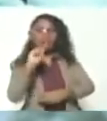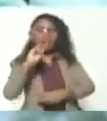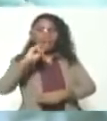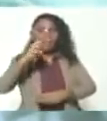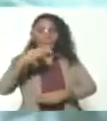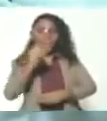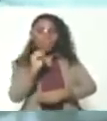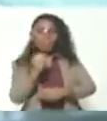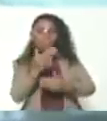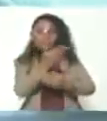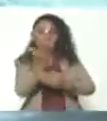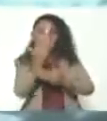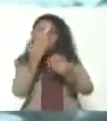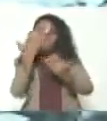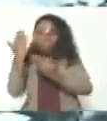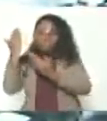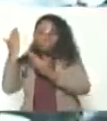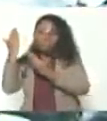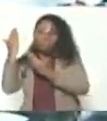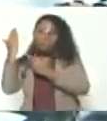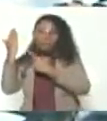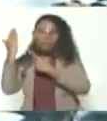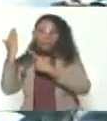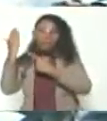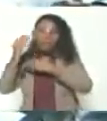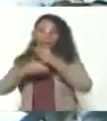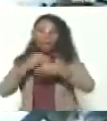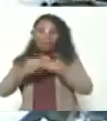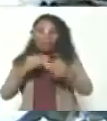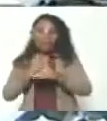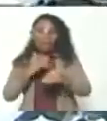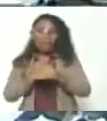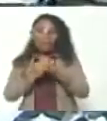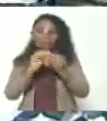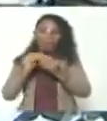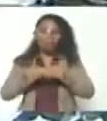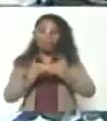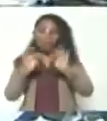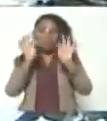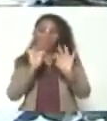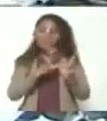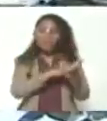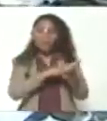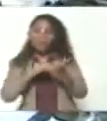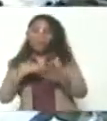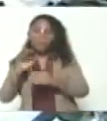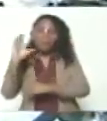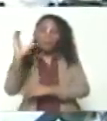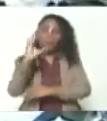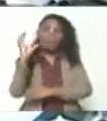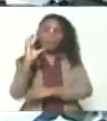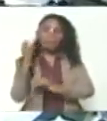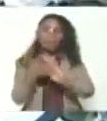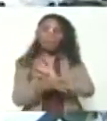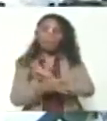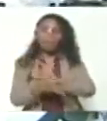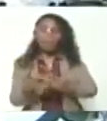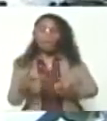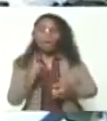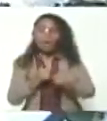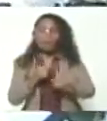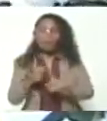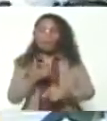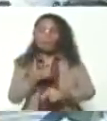bueno, ellos montan su maquinaria con el modelo colombiano de las bandas criminales de Colombia.